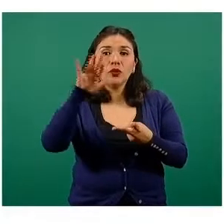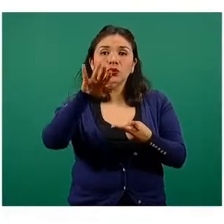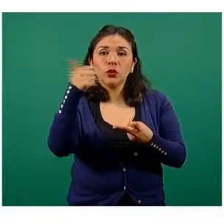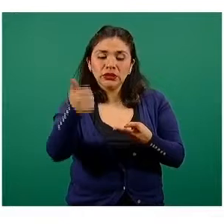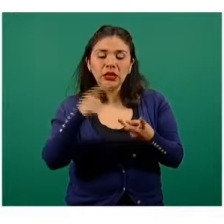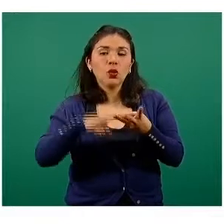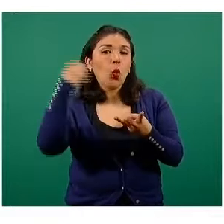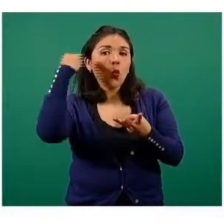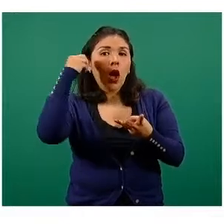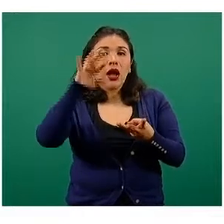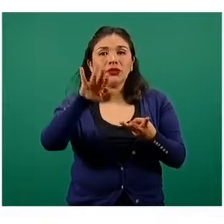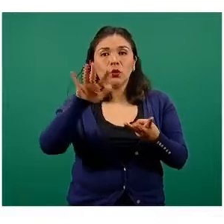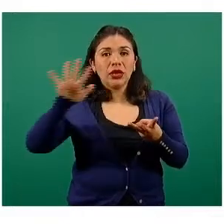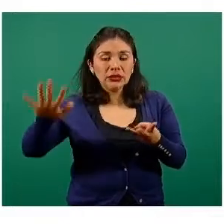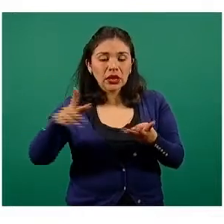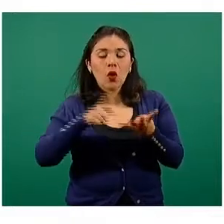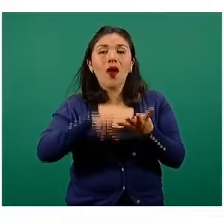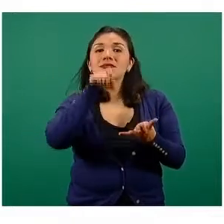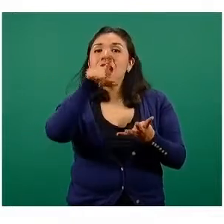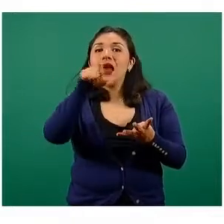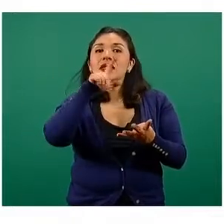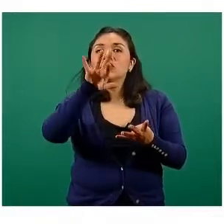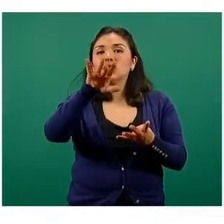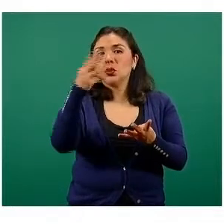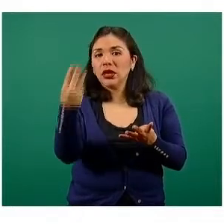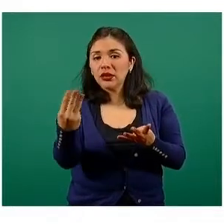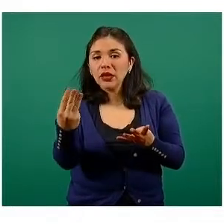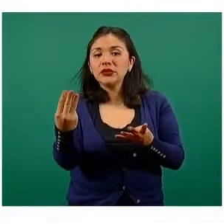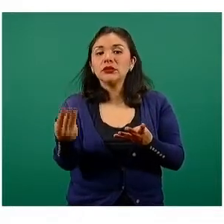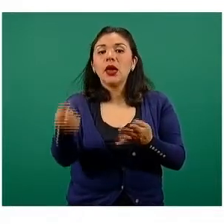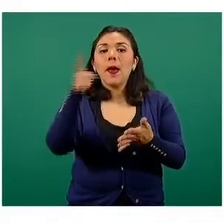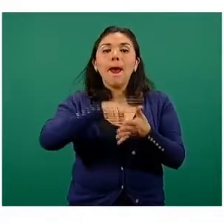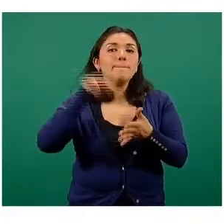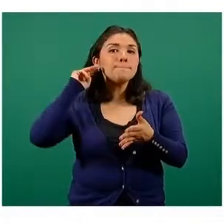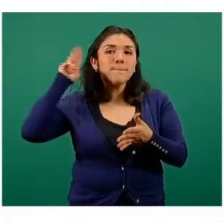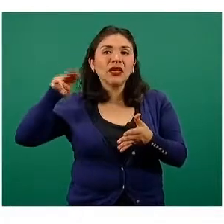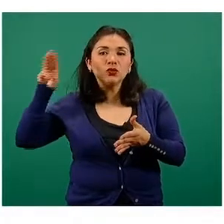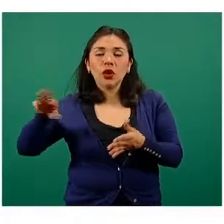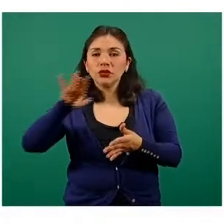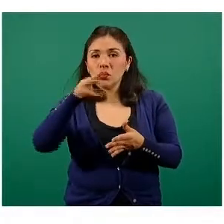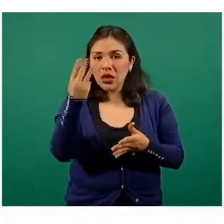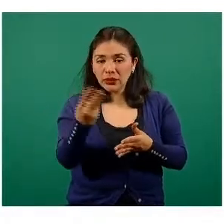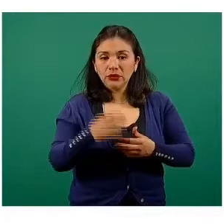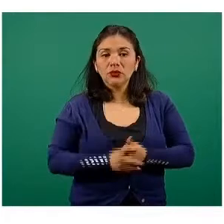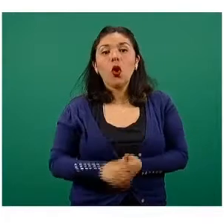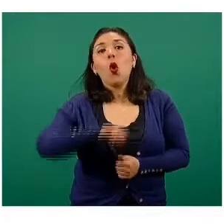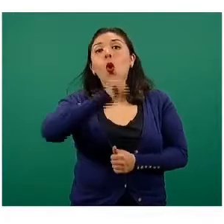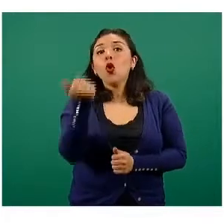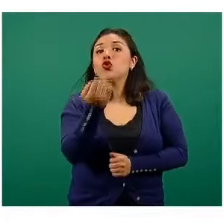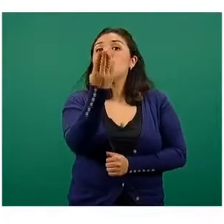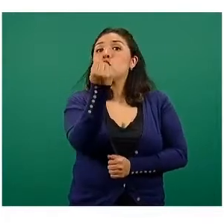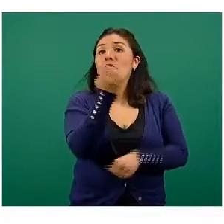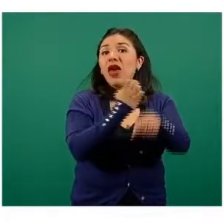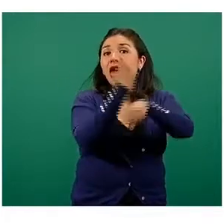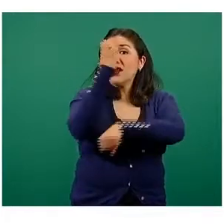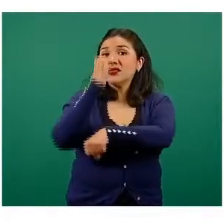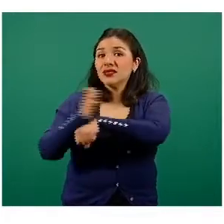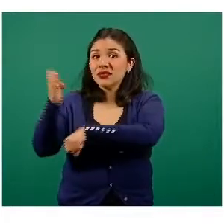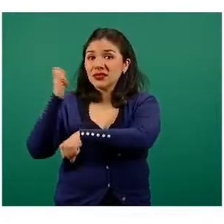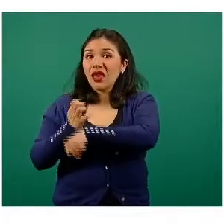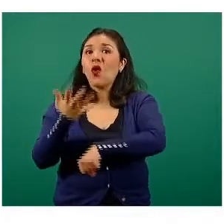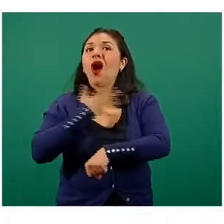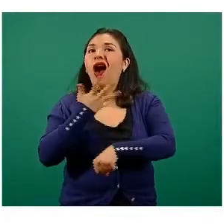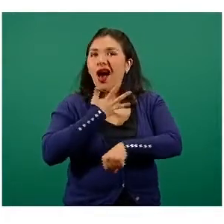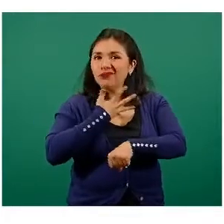56, Oaxaca con 55, Jalisco con 53 y Michoacán con 53. Y tenemos 9 entidades que